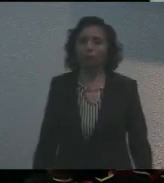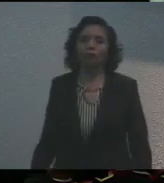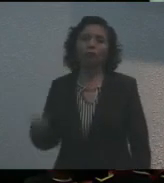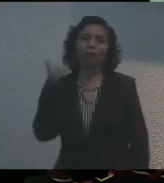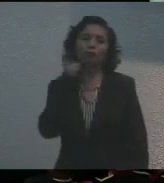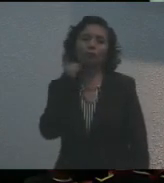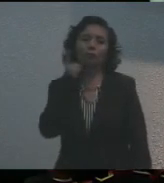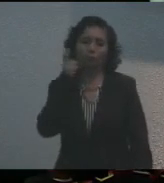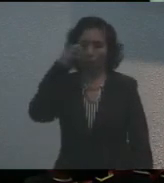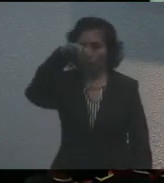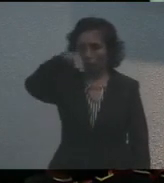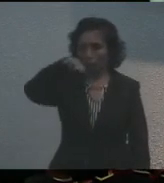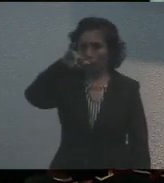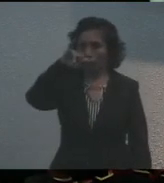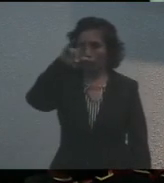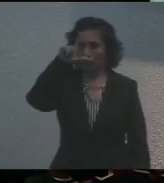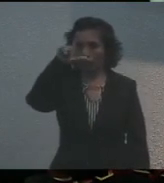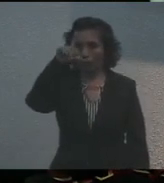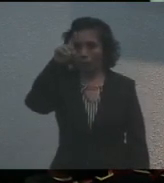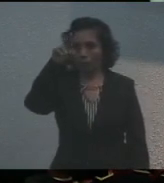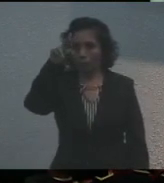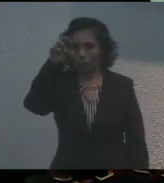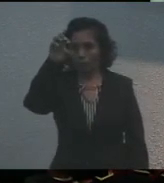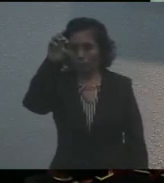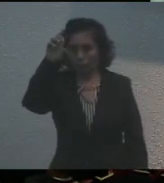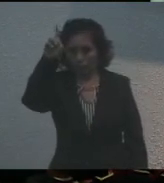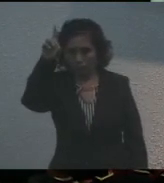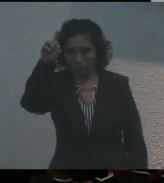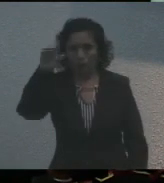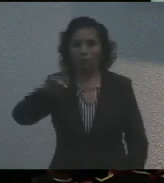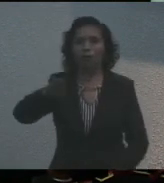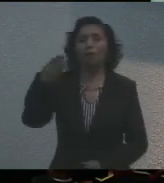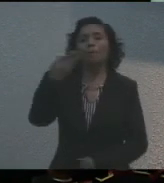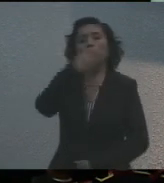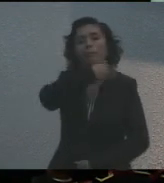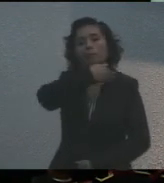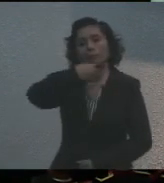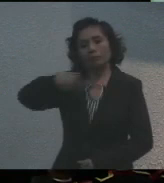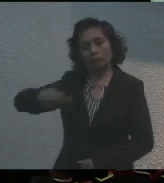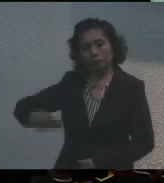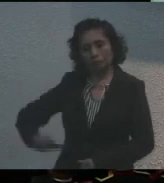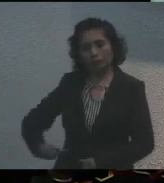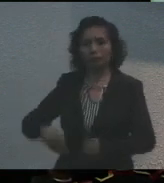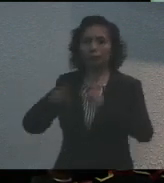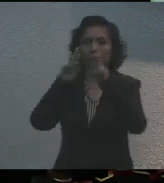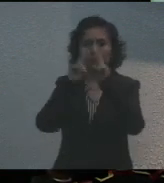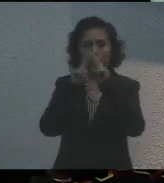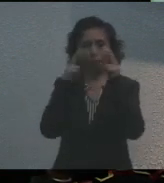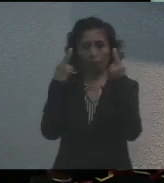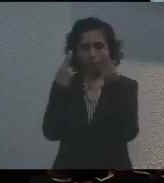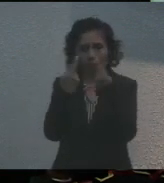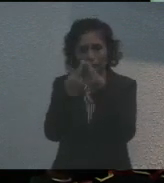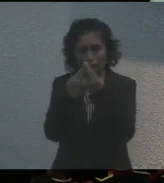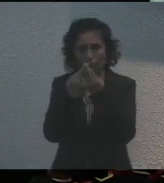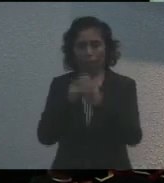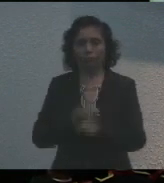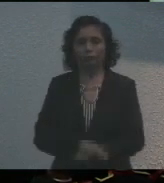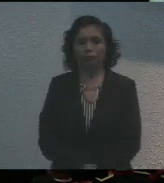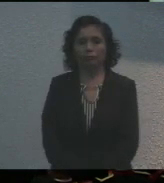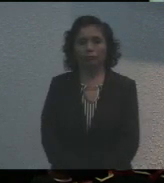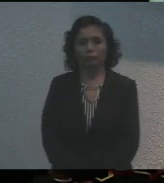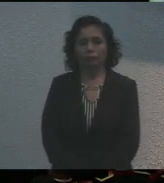Diputada Mildred Concepción Ávila Vera, presidenta de la Mesa Directiva del Honorable Consejo Congreso del Estado de Quintana Roo.